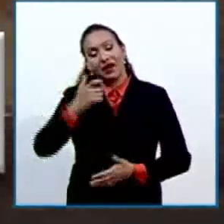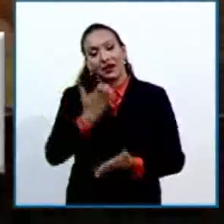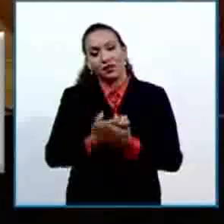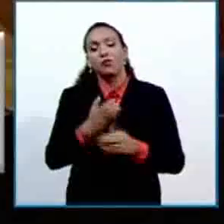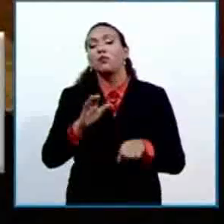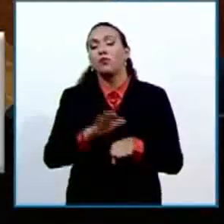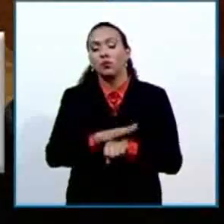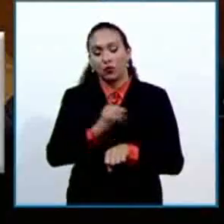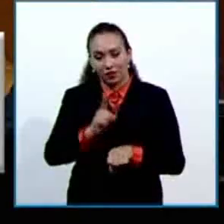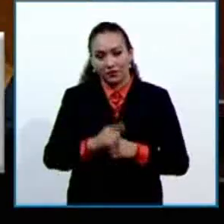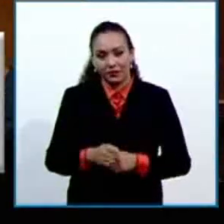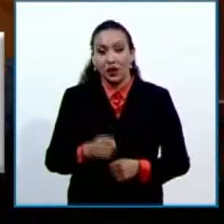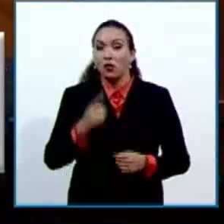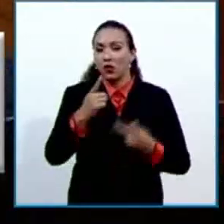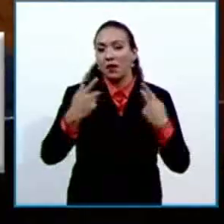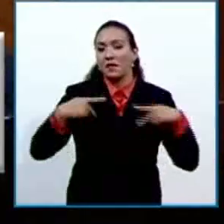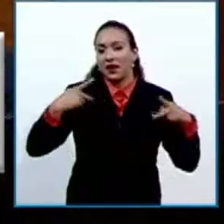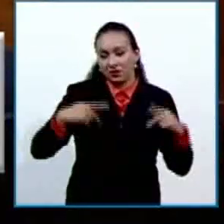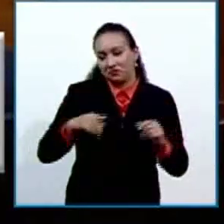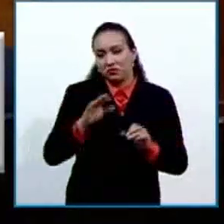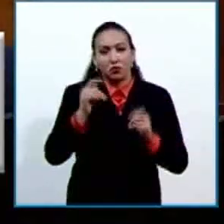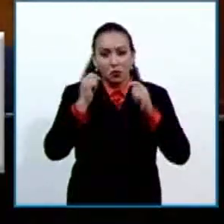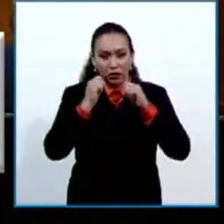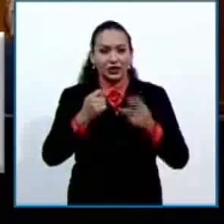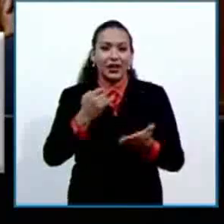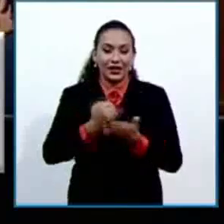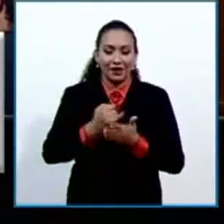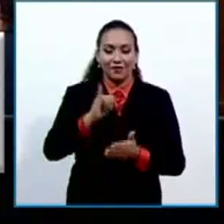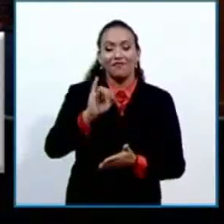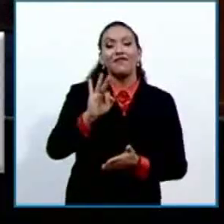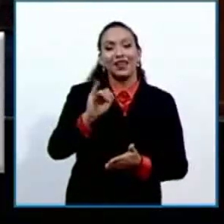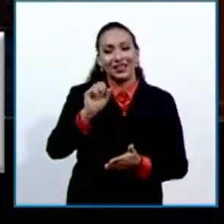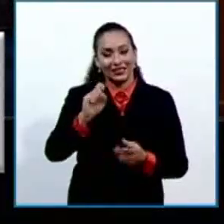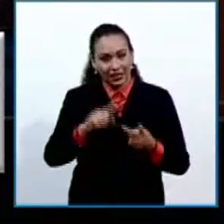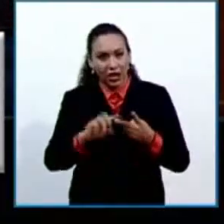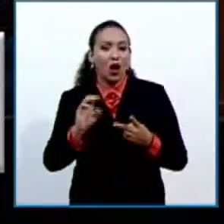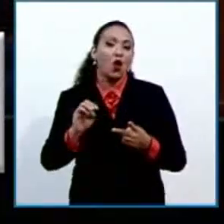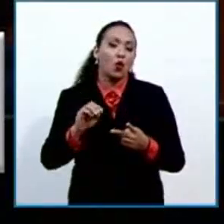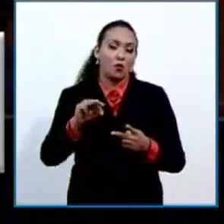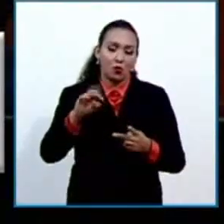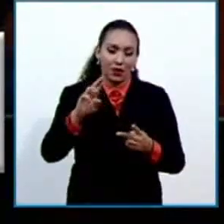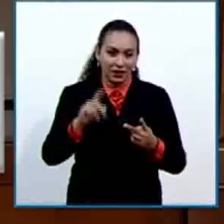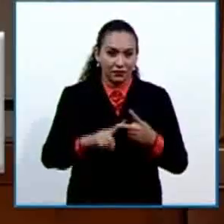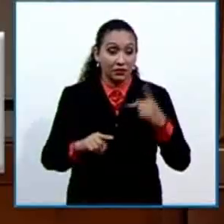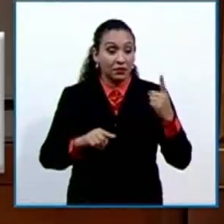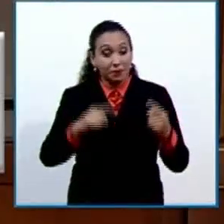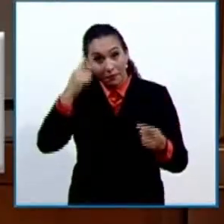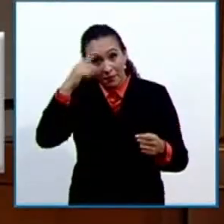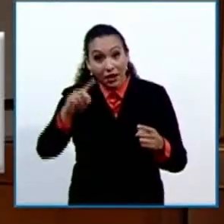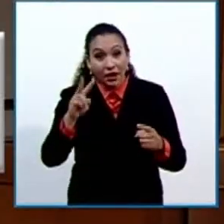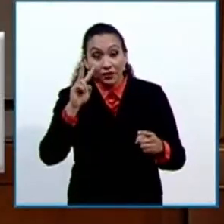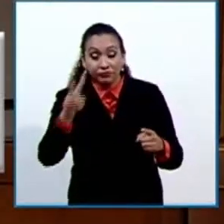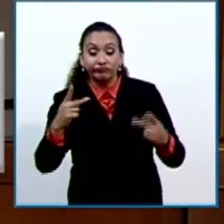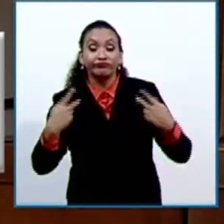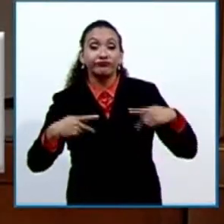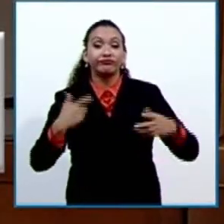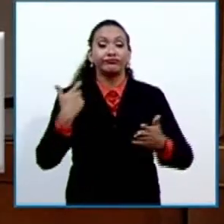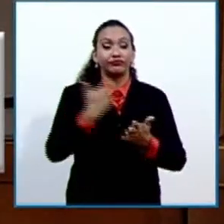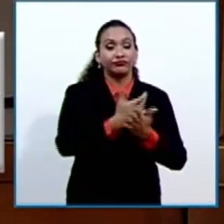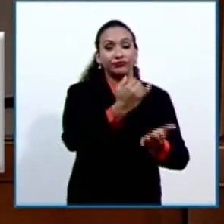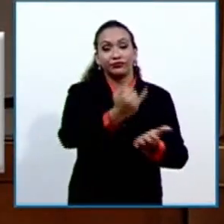toda persona física o moral con o sin fines de lucro, dependencias y entidades de la Administración Pública